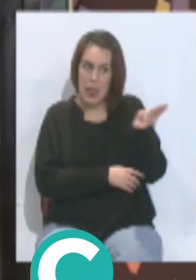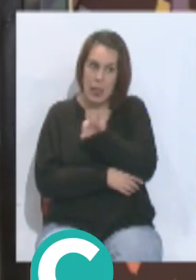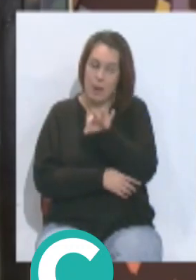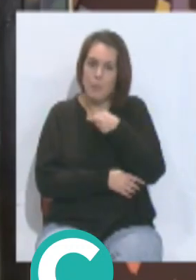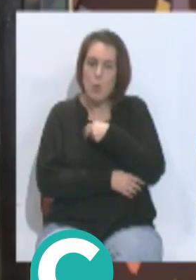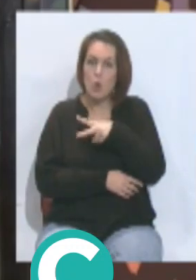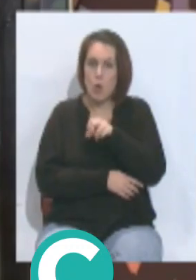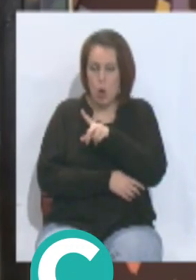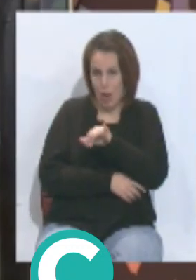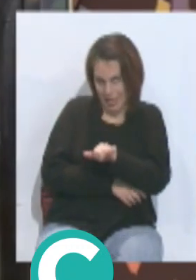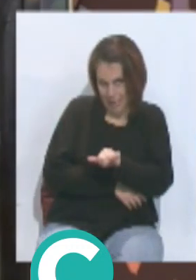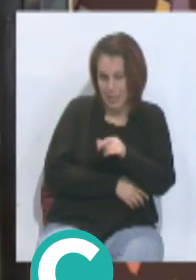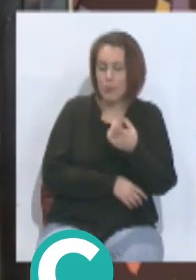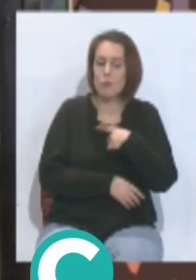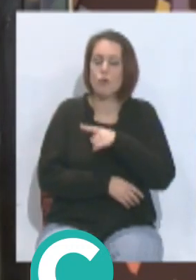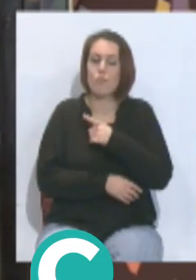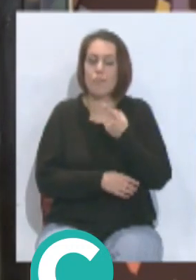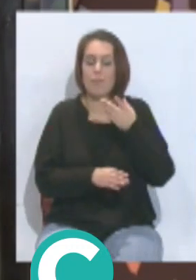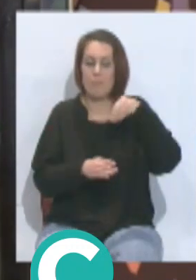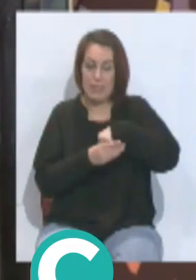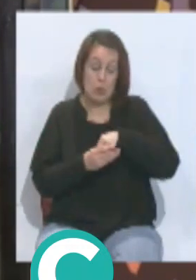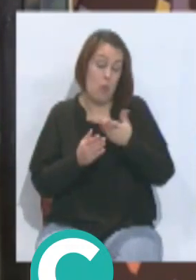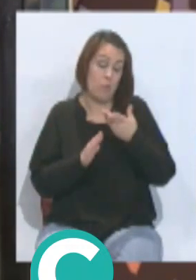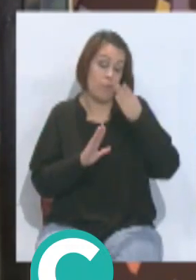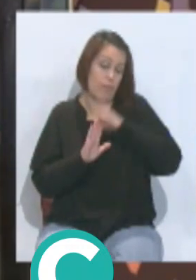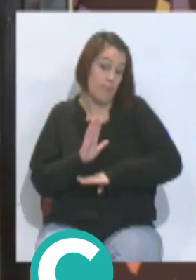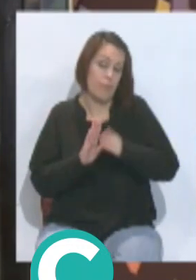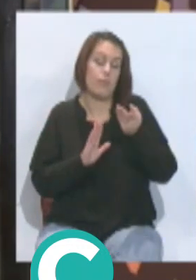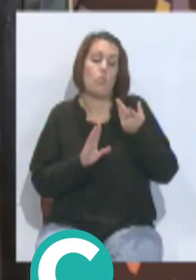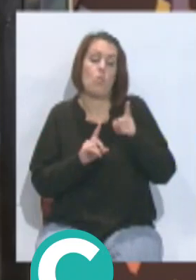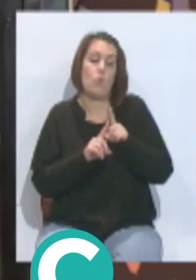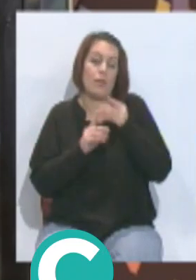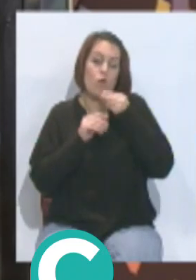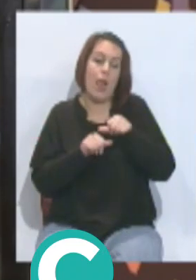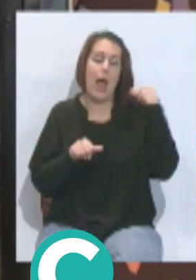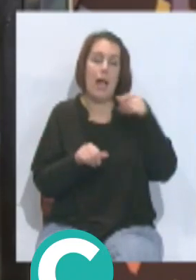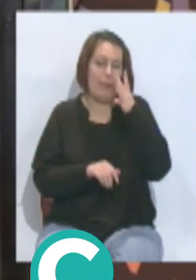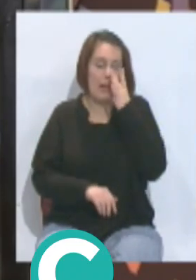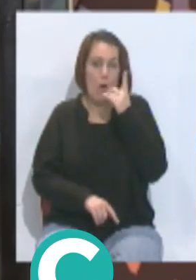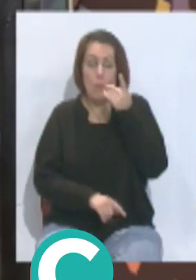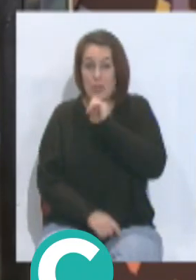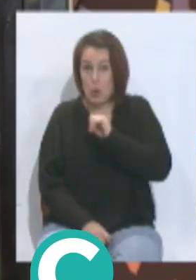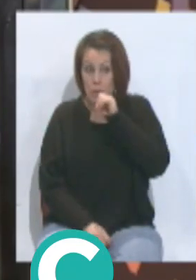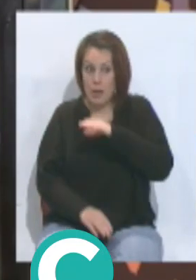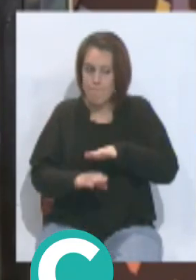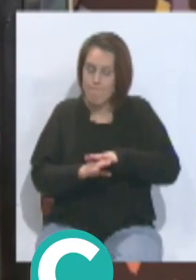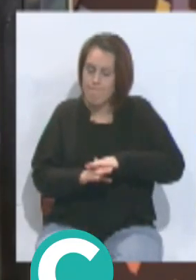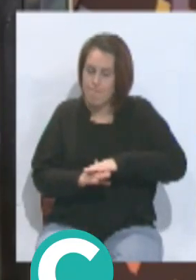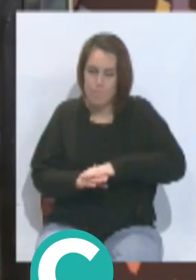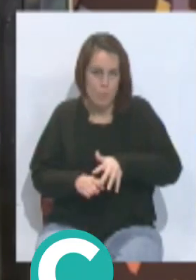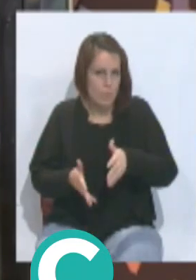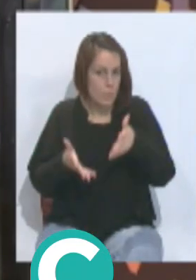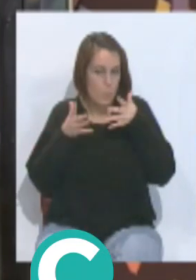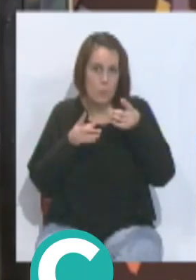del Noli y que forma parte, bueno, pues de su biografía carnavalesca. Uno de los pasodobles, para mi gusto, más